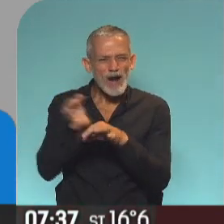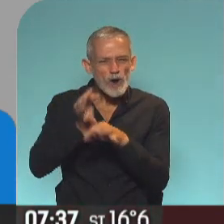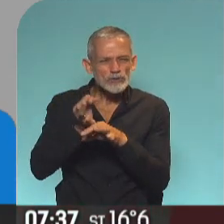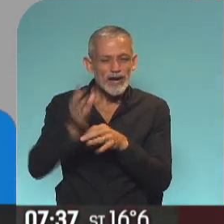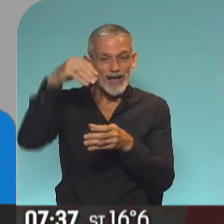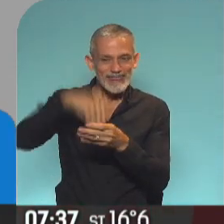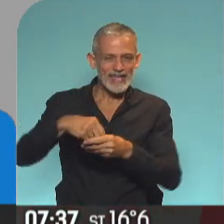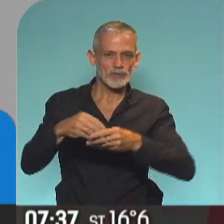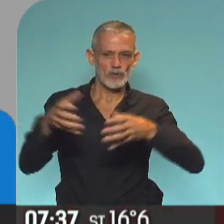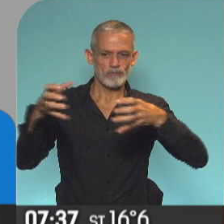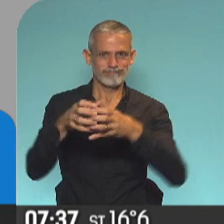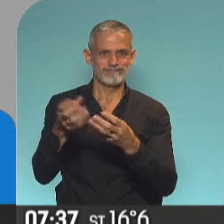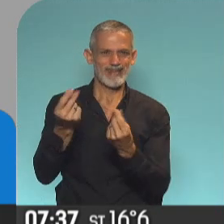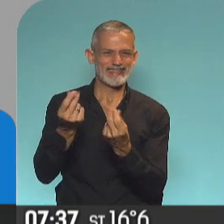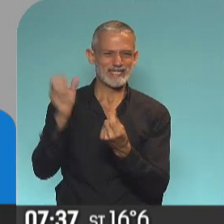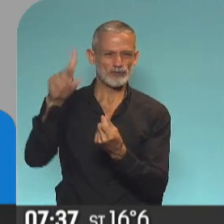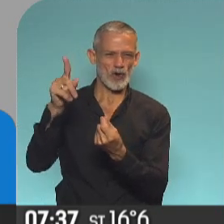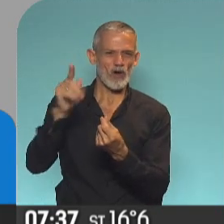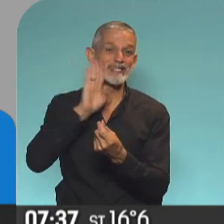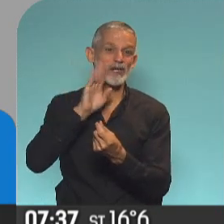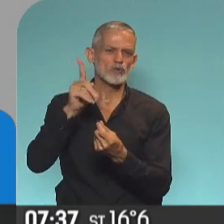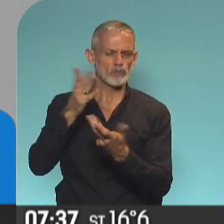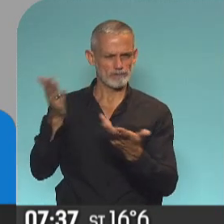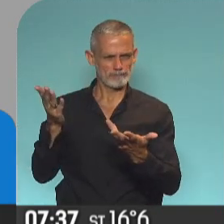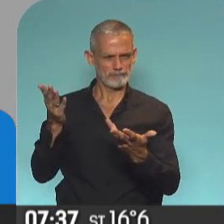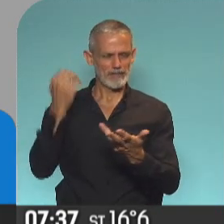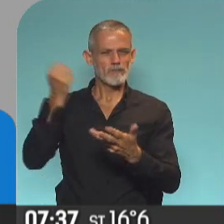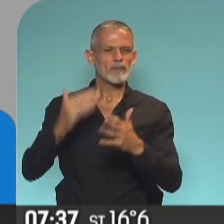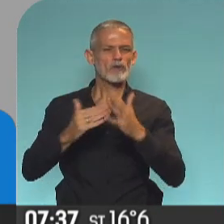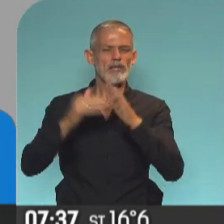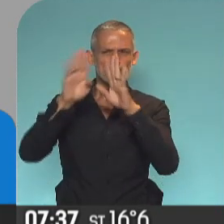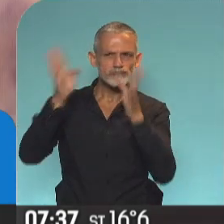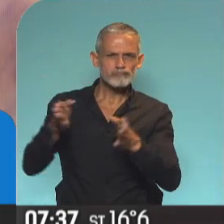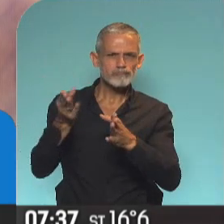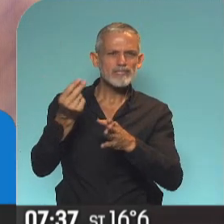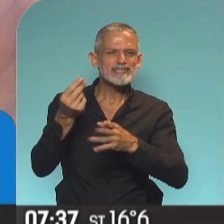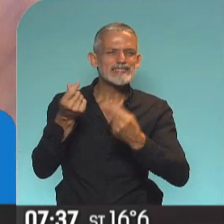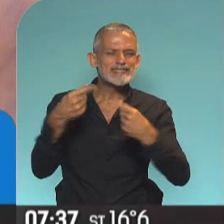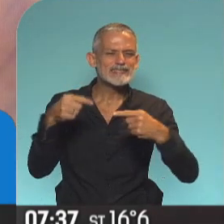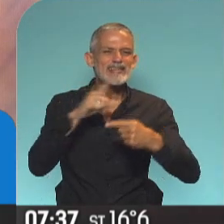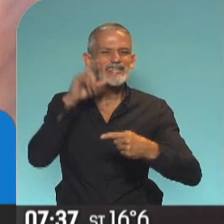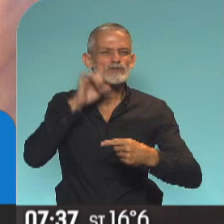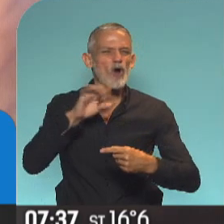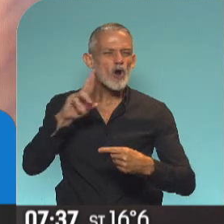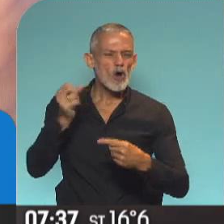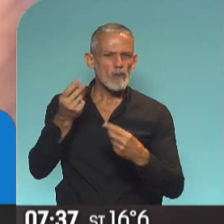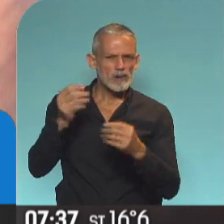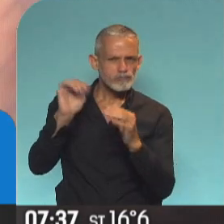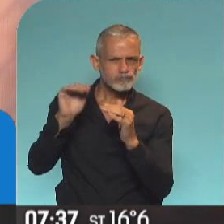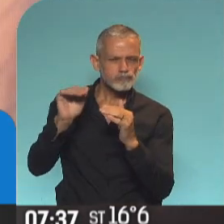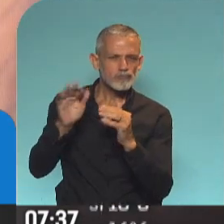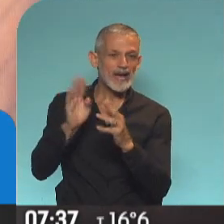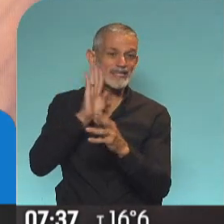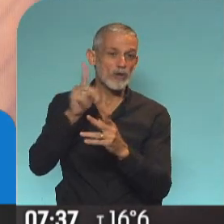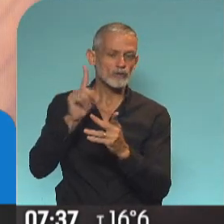el Tesoro estadounidense. ¿Y por qué es central acá el Tesoro de Estados Unidos? Porque obviamente para negociar